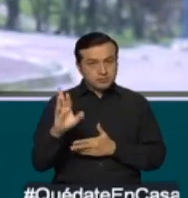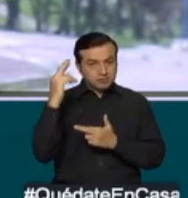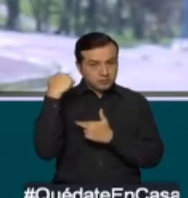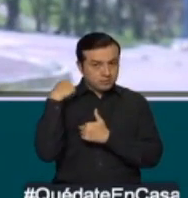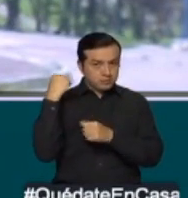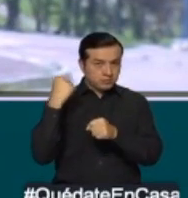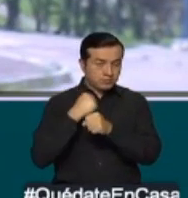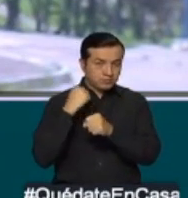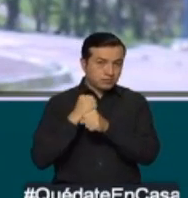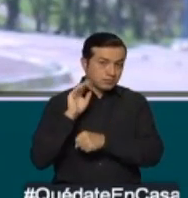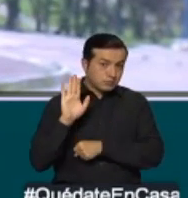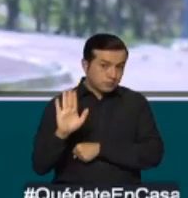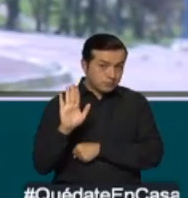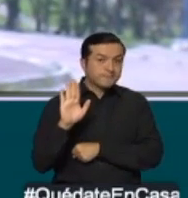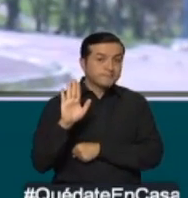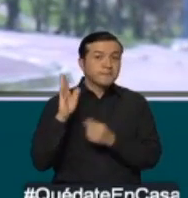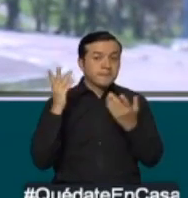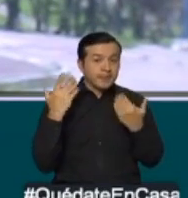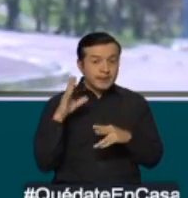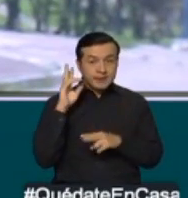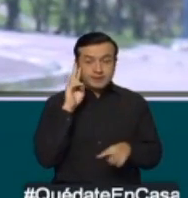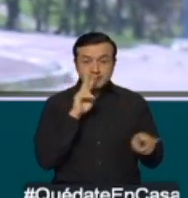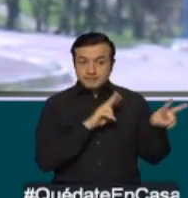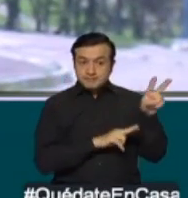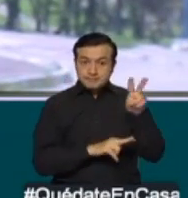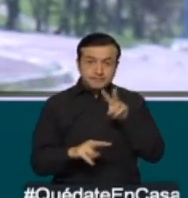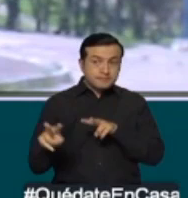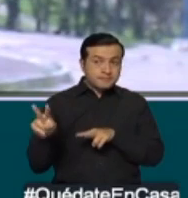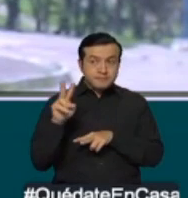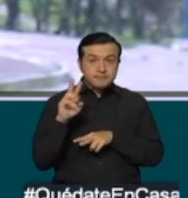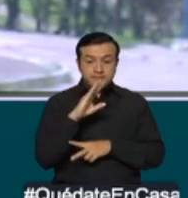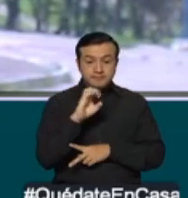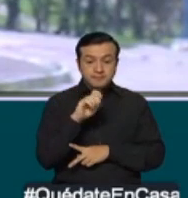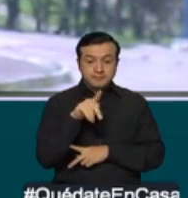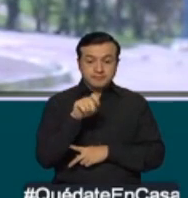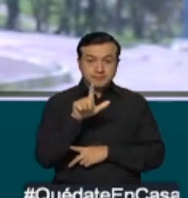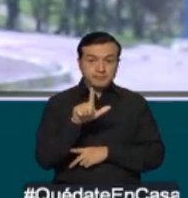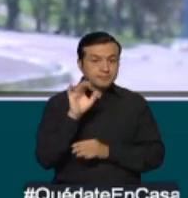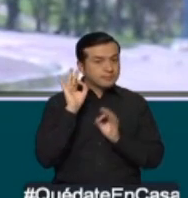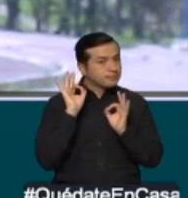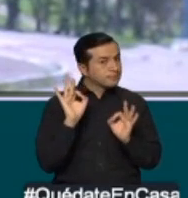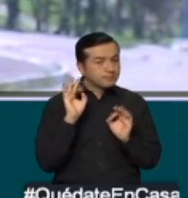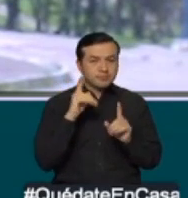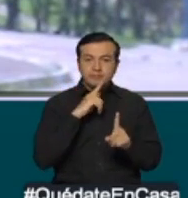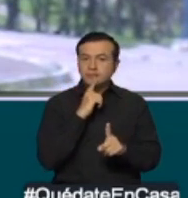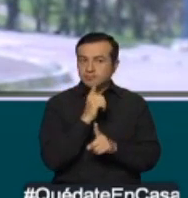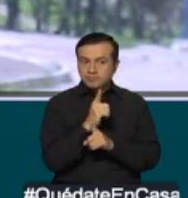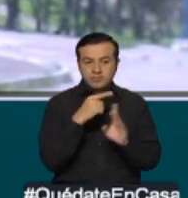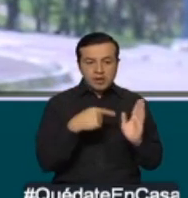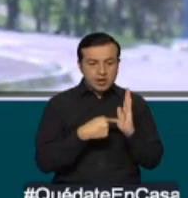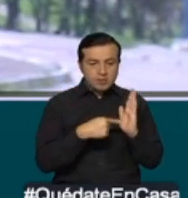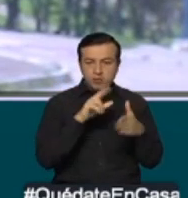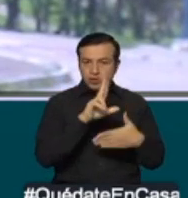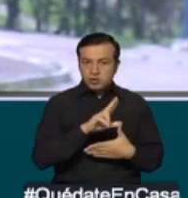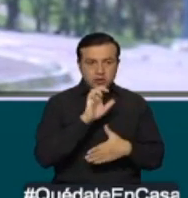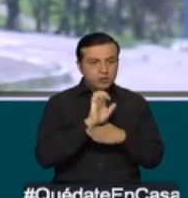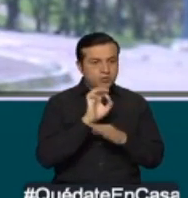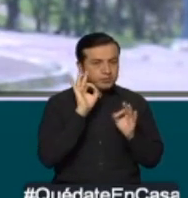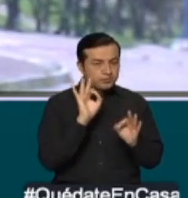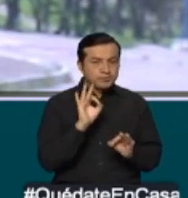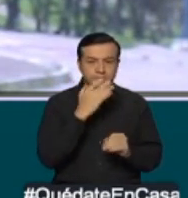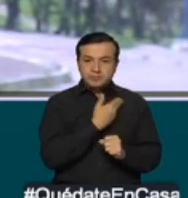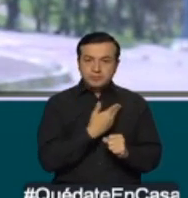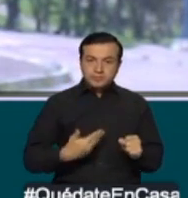trabajo esta herramienta ha sido valorada y catalogada en la cepal como uno de los instrumentos de ejemplo de américa latina el presidente